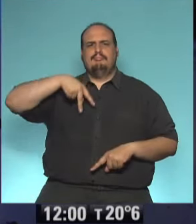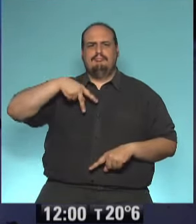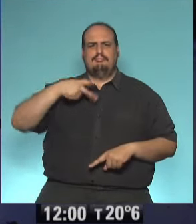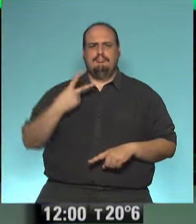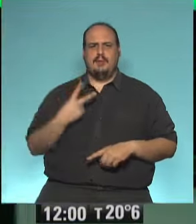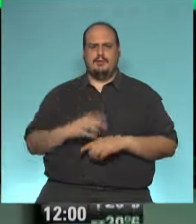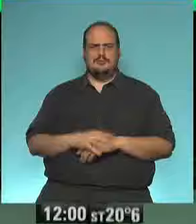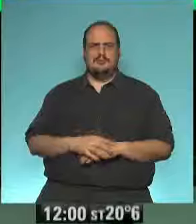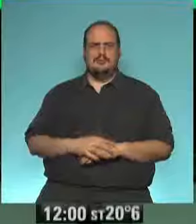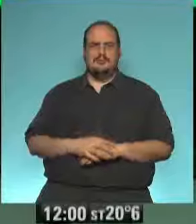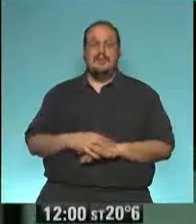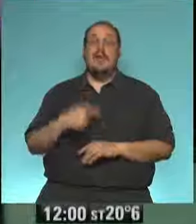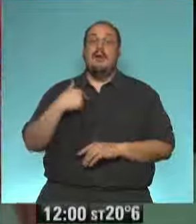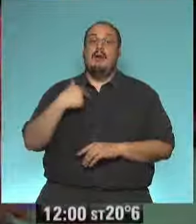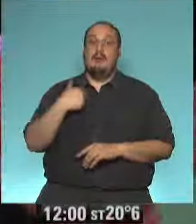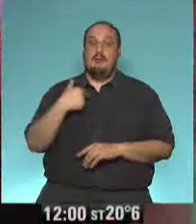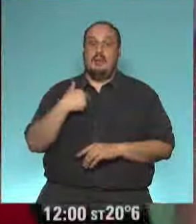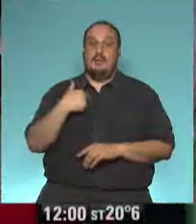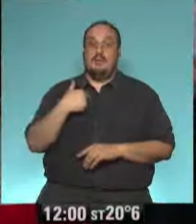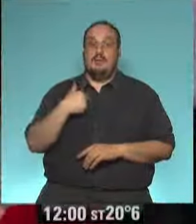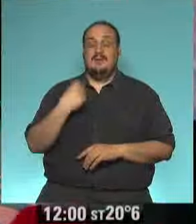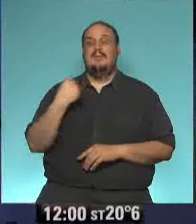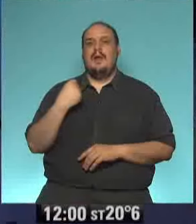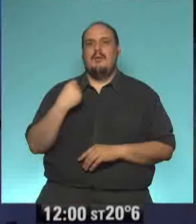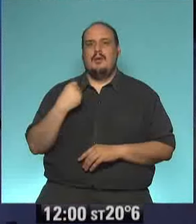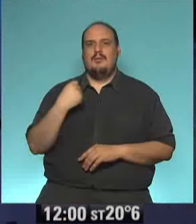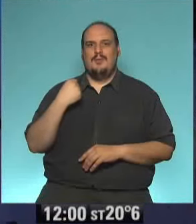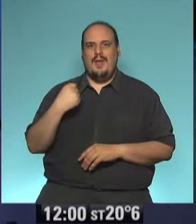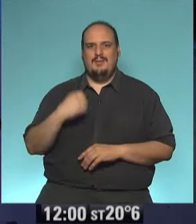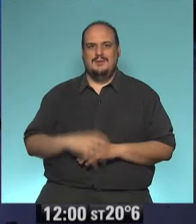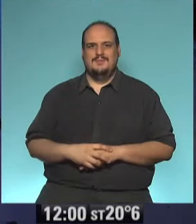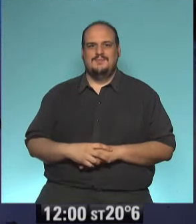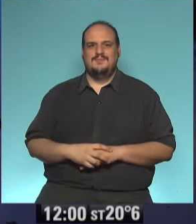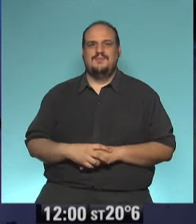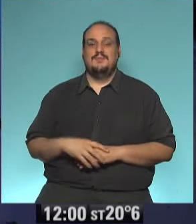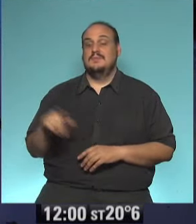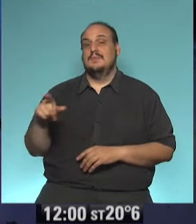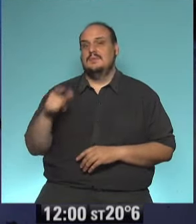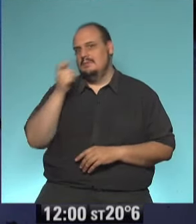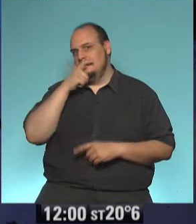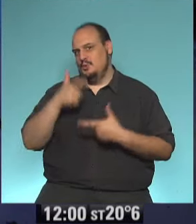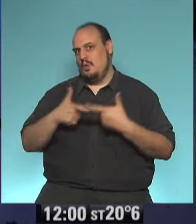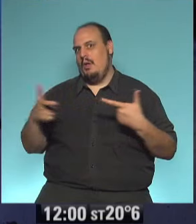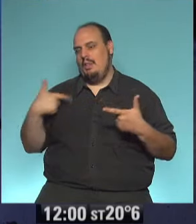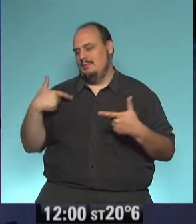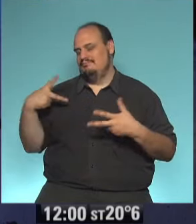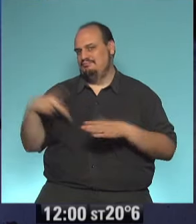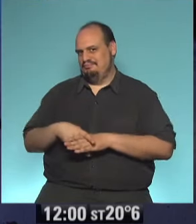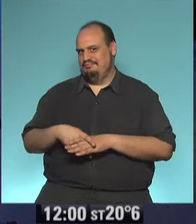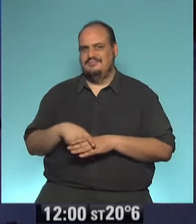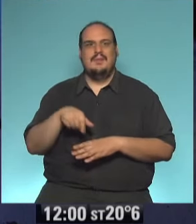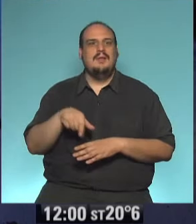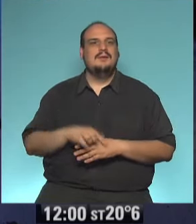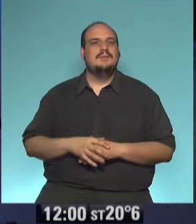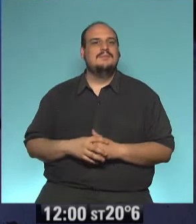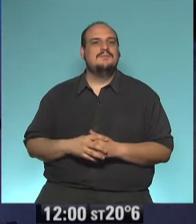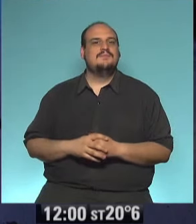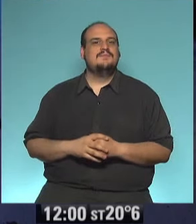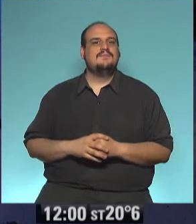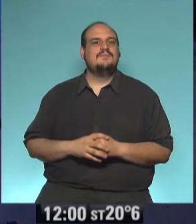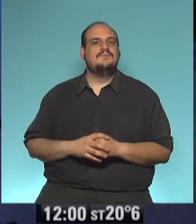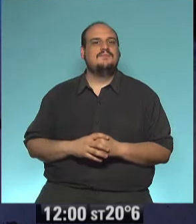bueno. Me toca finalmente. Vamos, caballito, todavía. Venías con mucha suerte. Vamos, Agus, ¿eh? Vamos. Va. A ver, a